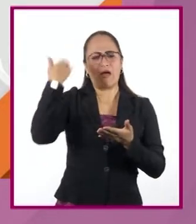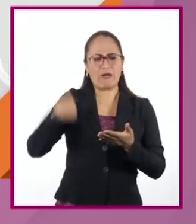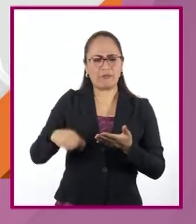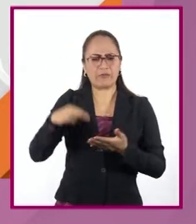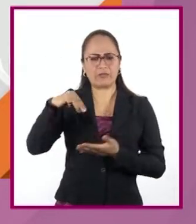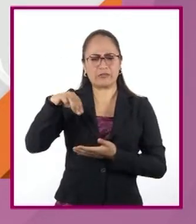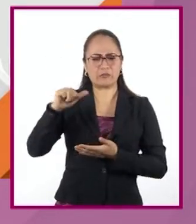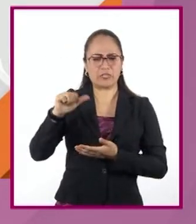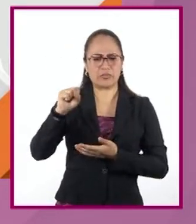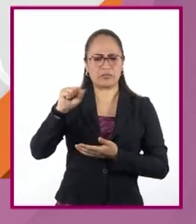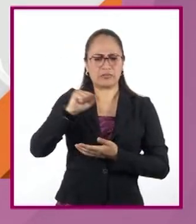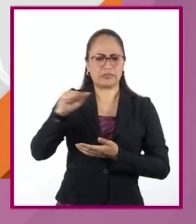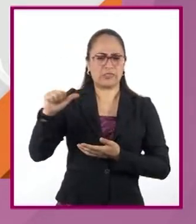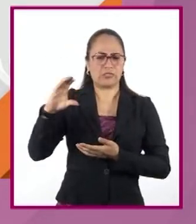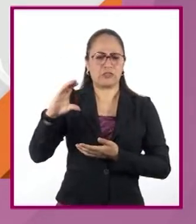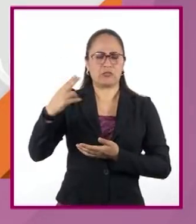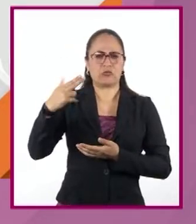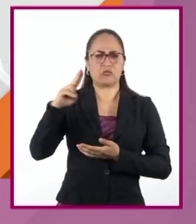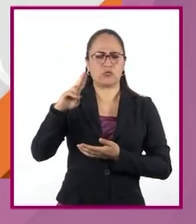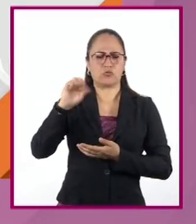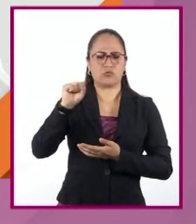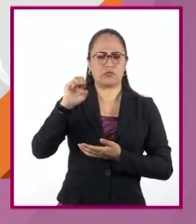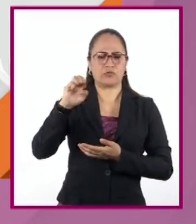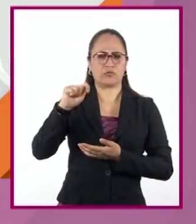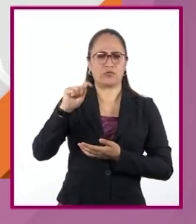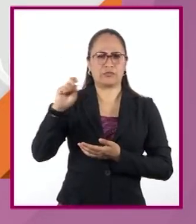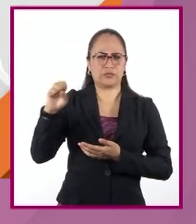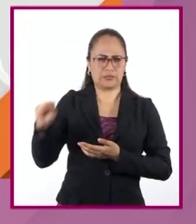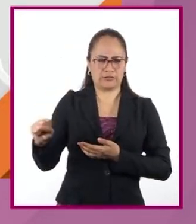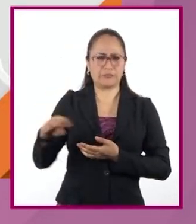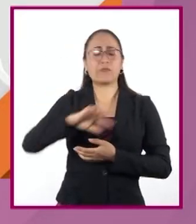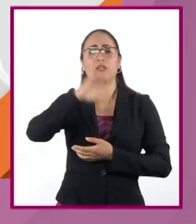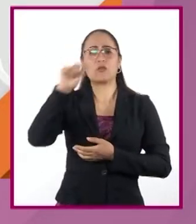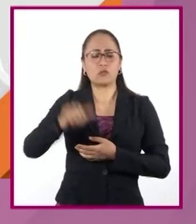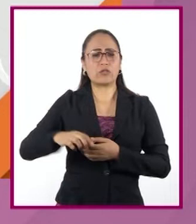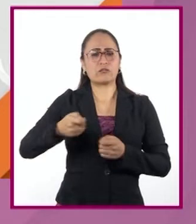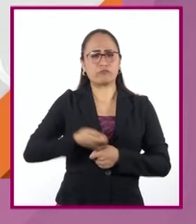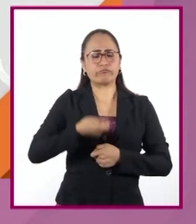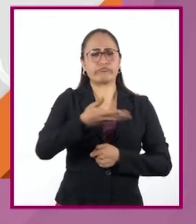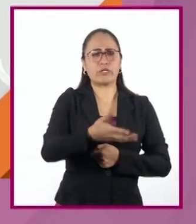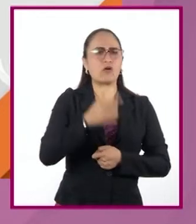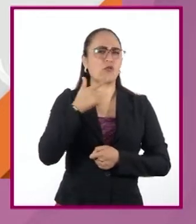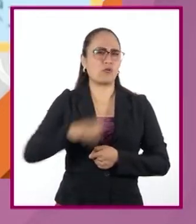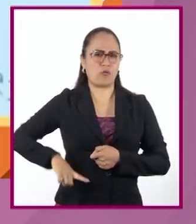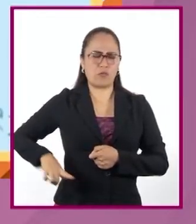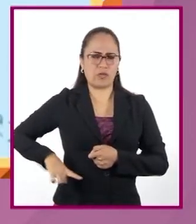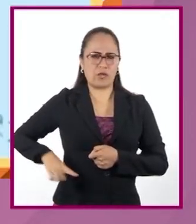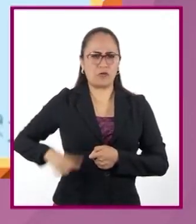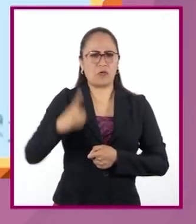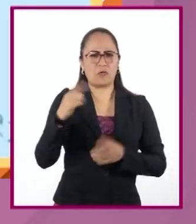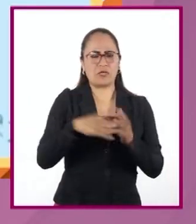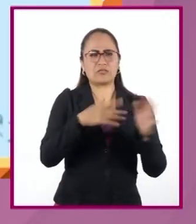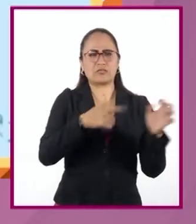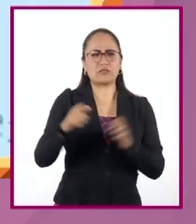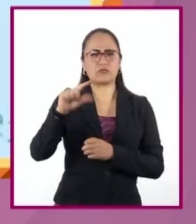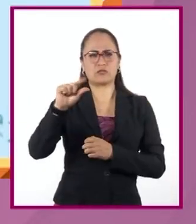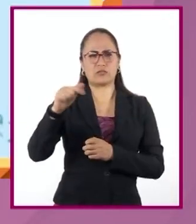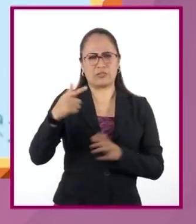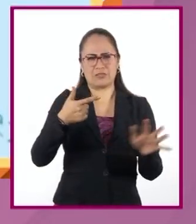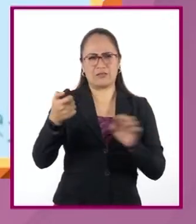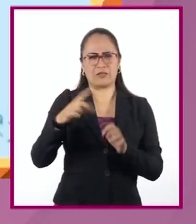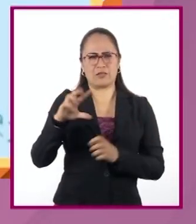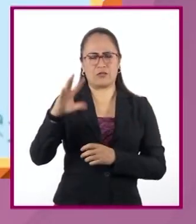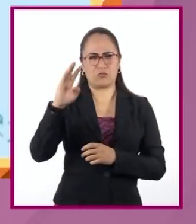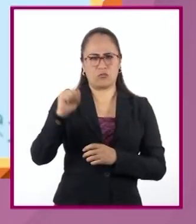hasta que fue nombrada colonia por el gobierno británico en 1679. Número 4.